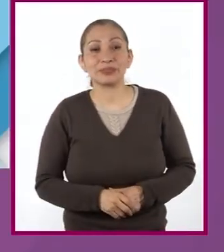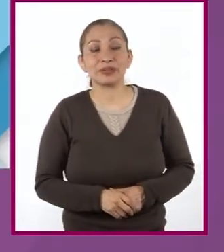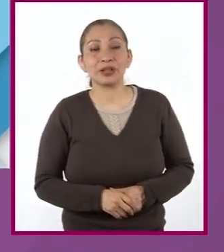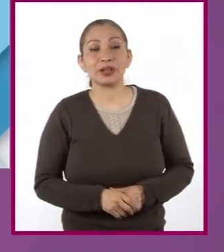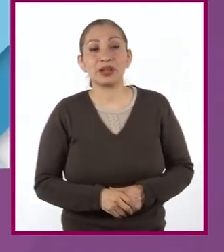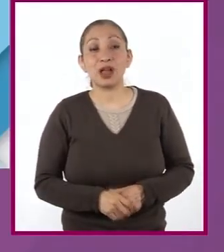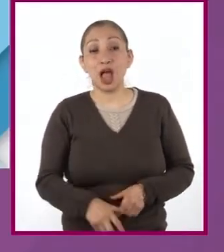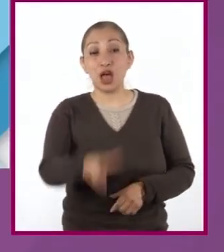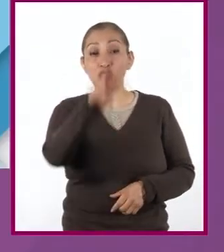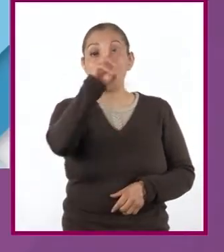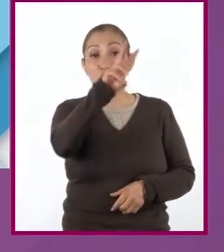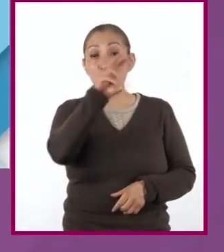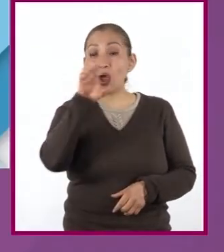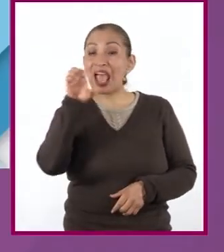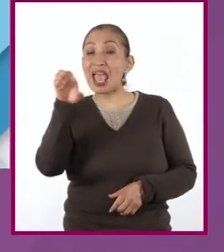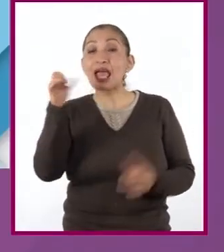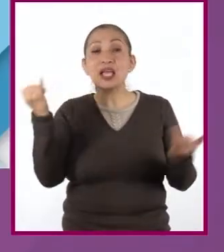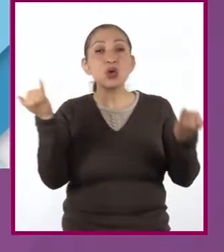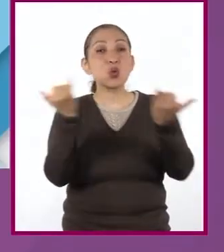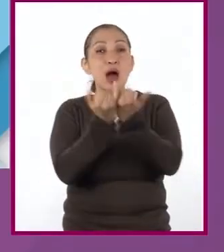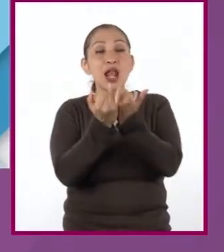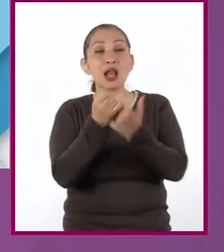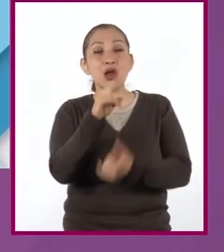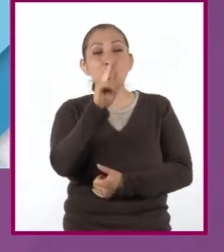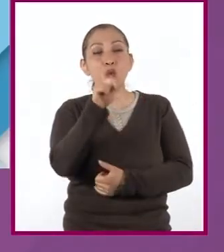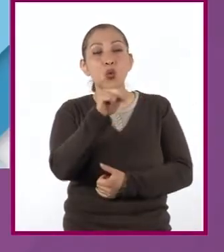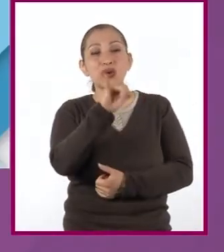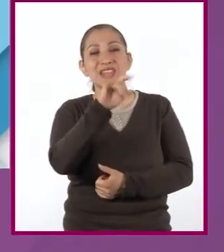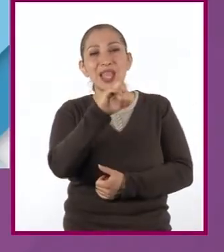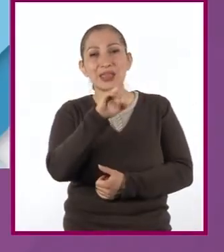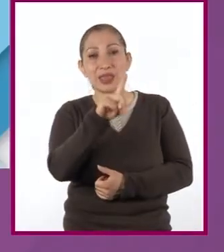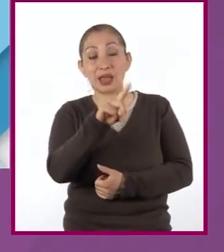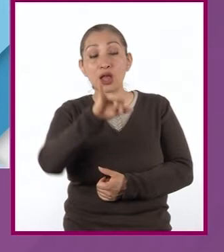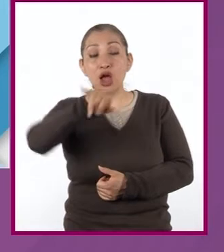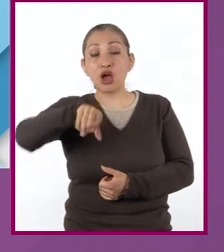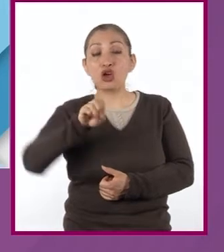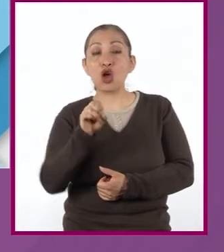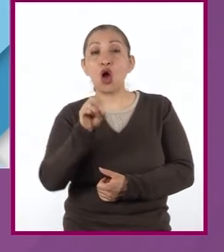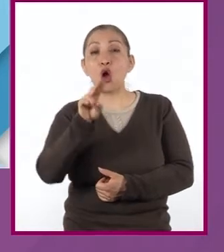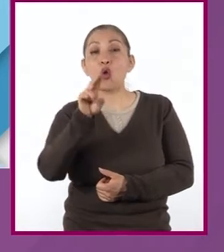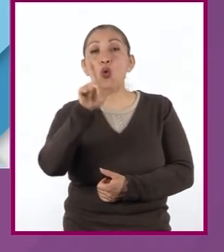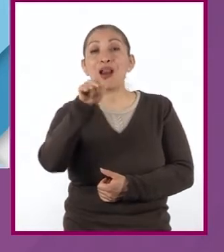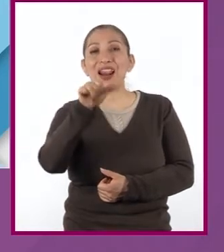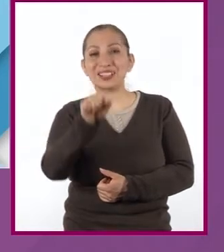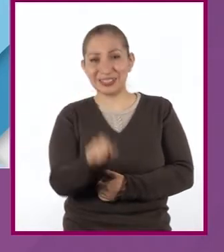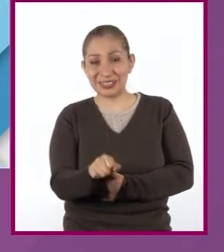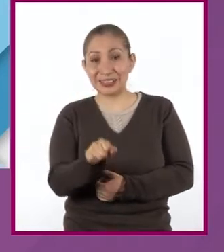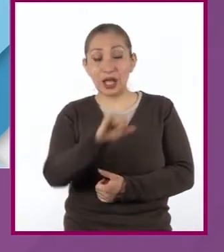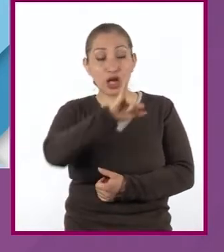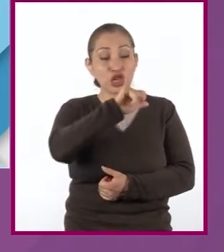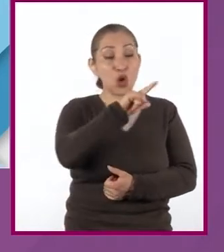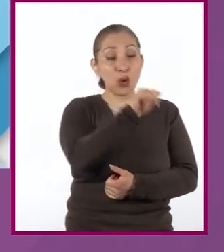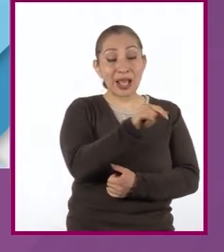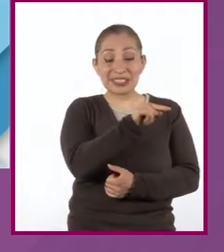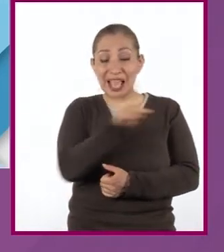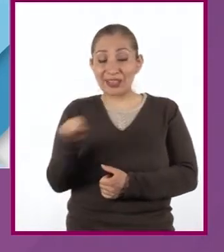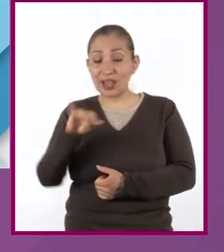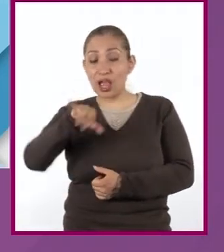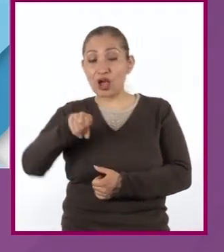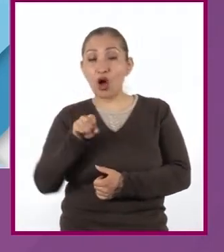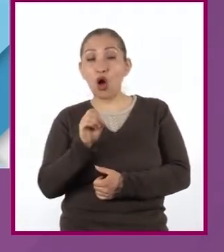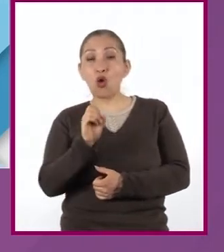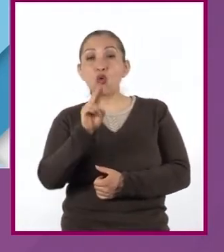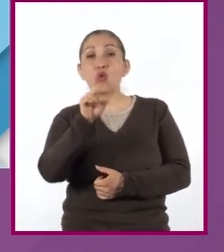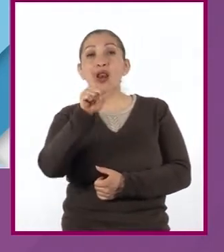Como W y E tienen la misma unidad, los joules, al dividir joule entre joule,